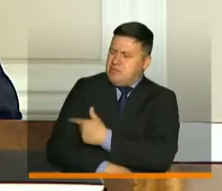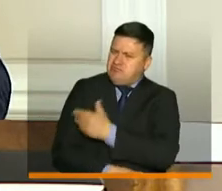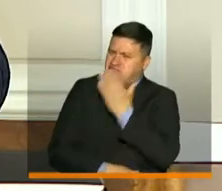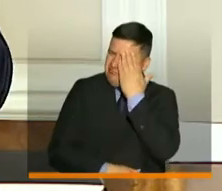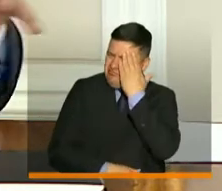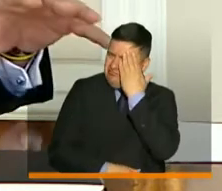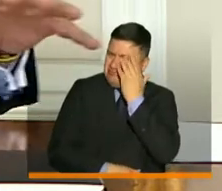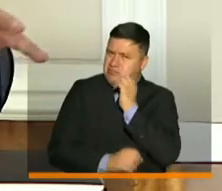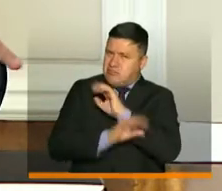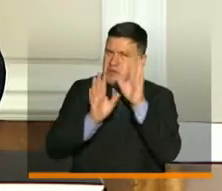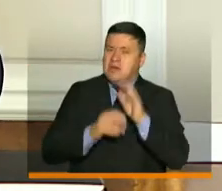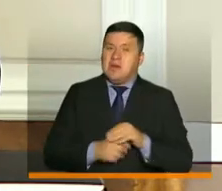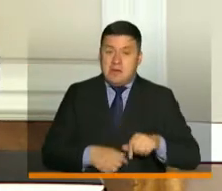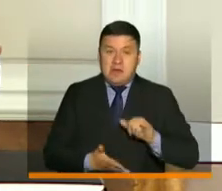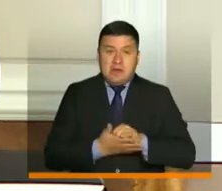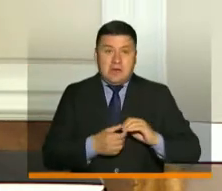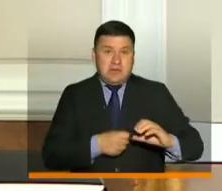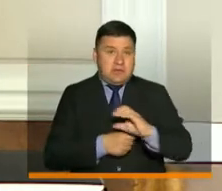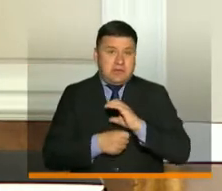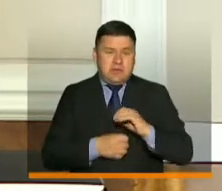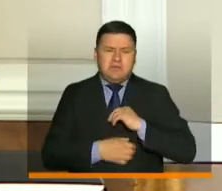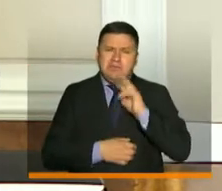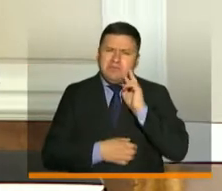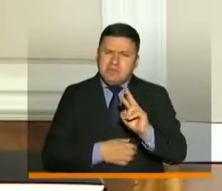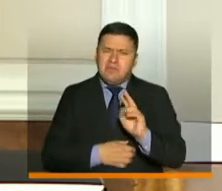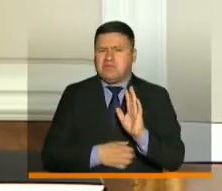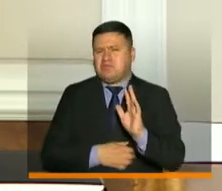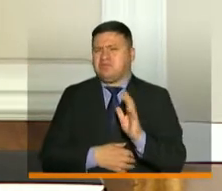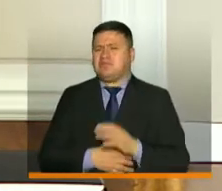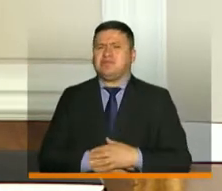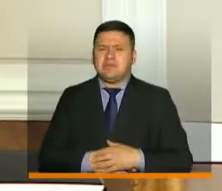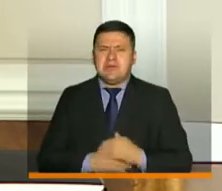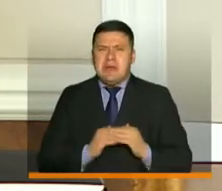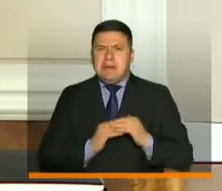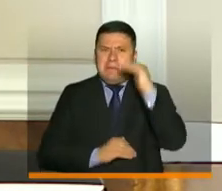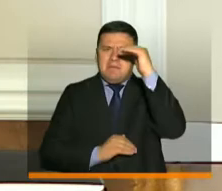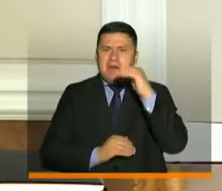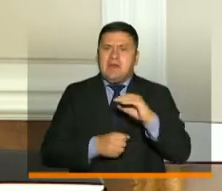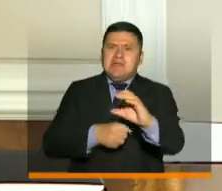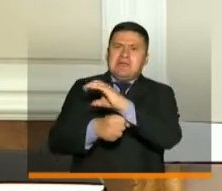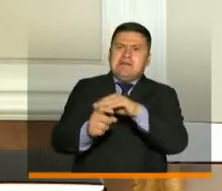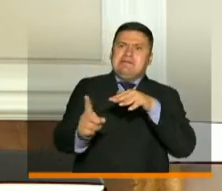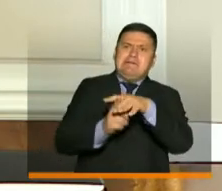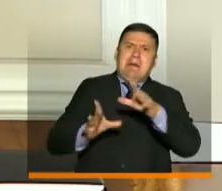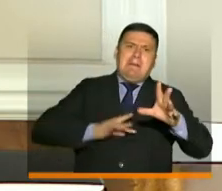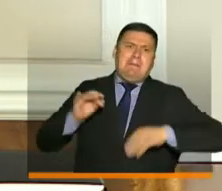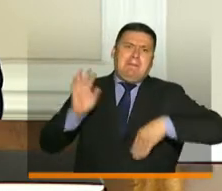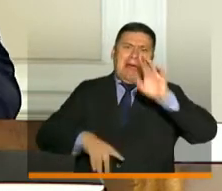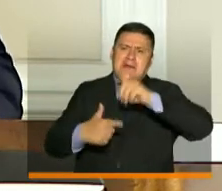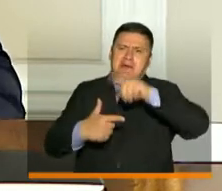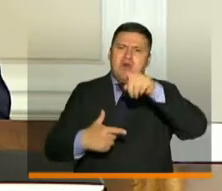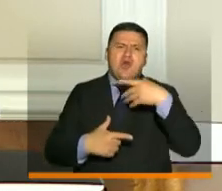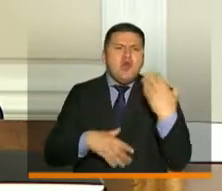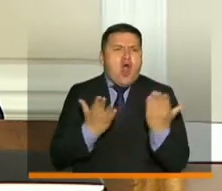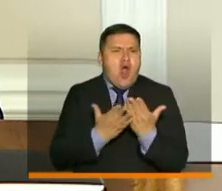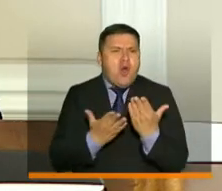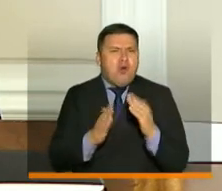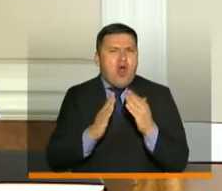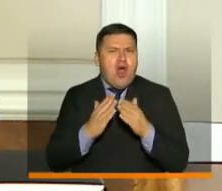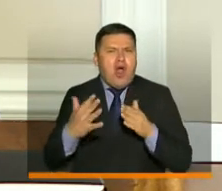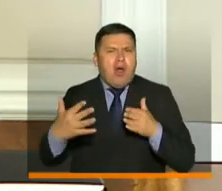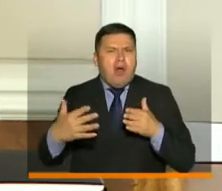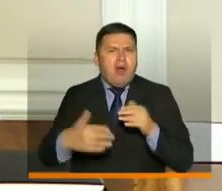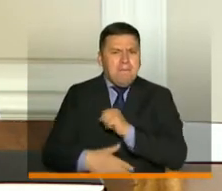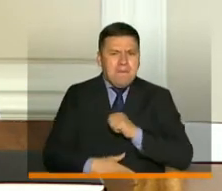que usted también los ilustre. En estas ciudades donde hemos tenido de pronto mayor afectación, ¿cómo van a operar también allí los